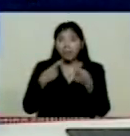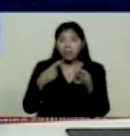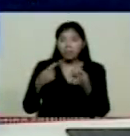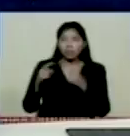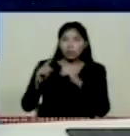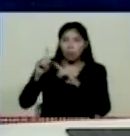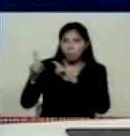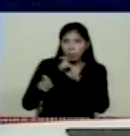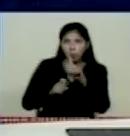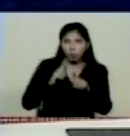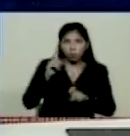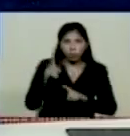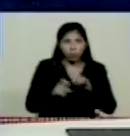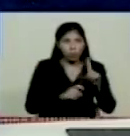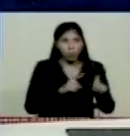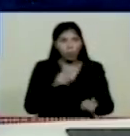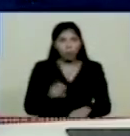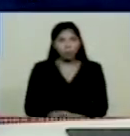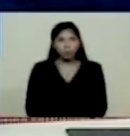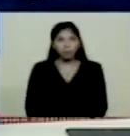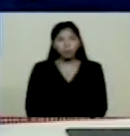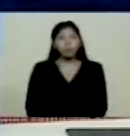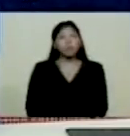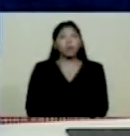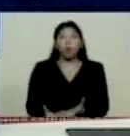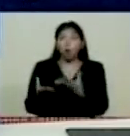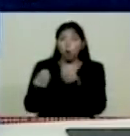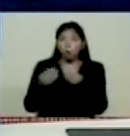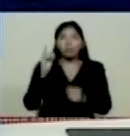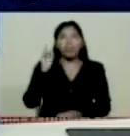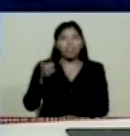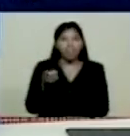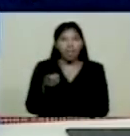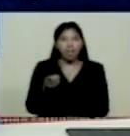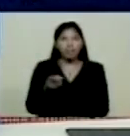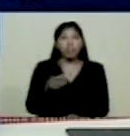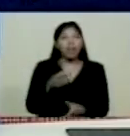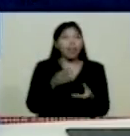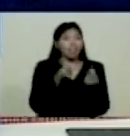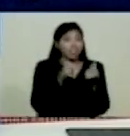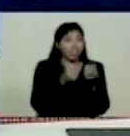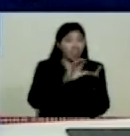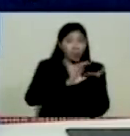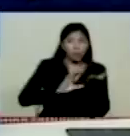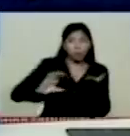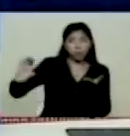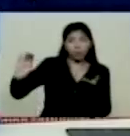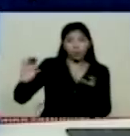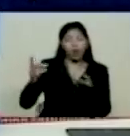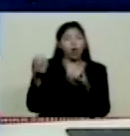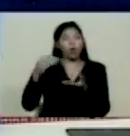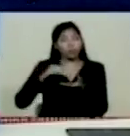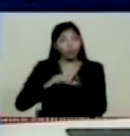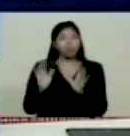cierto, muchas encuestadoras deberían devolver el dinero, Luis Vicente. Tienes que devolver el